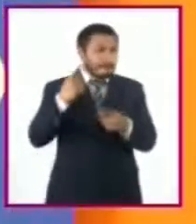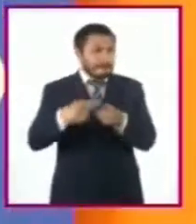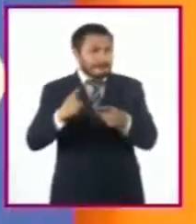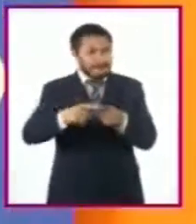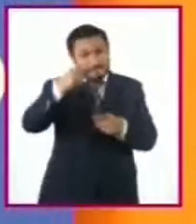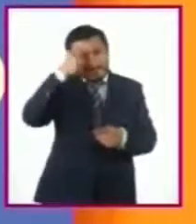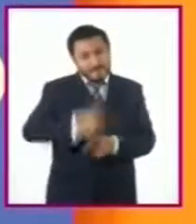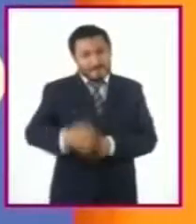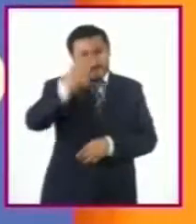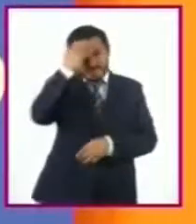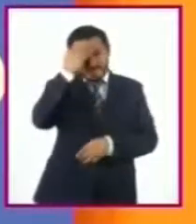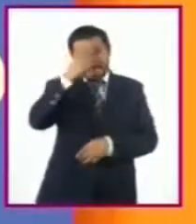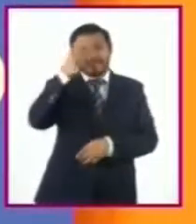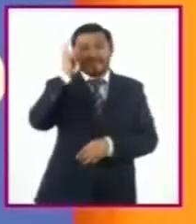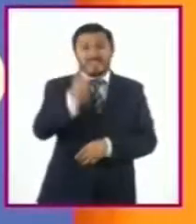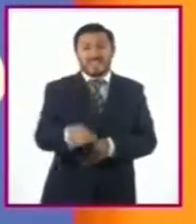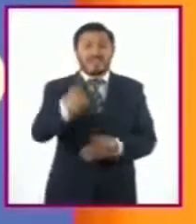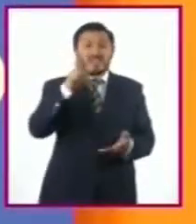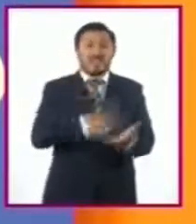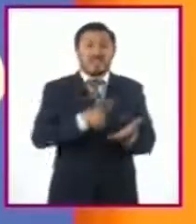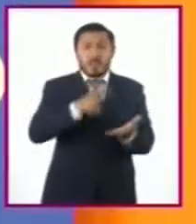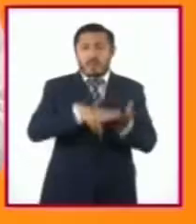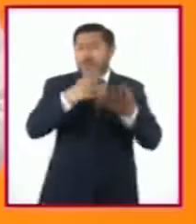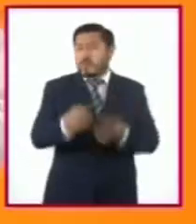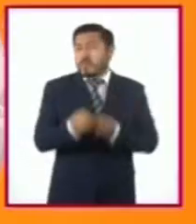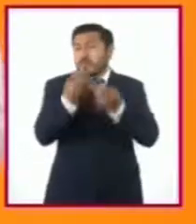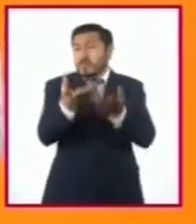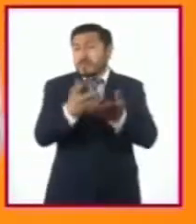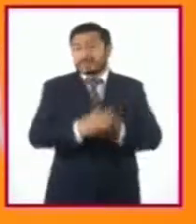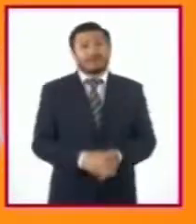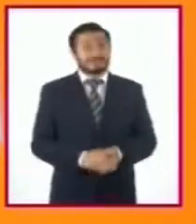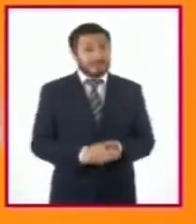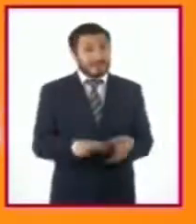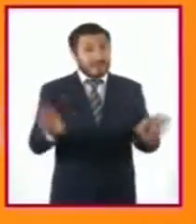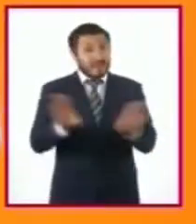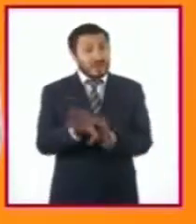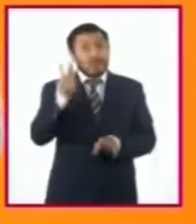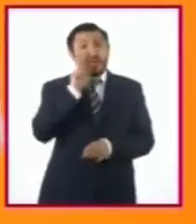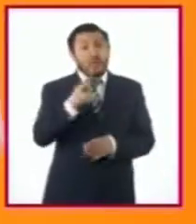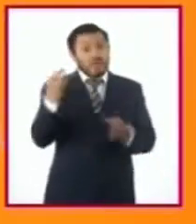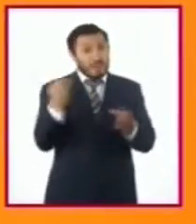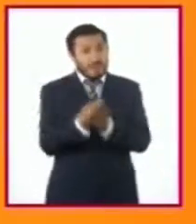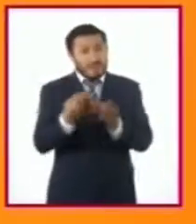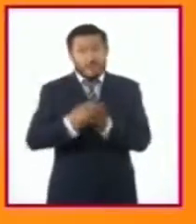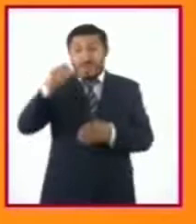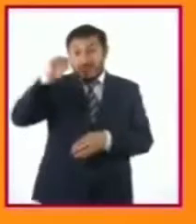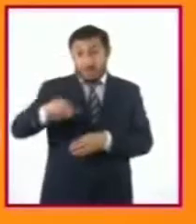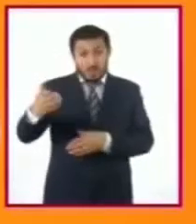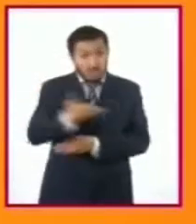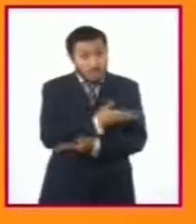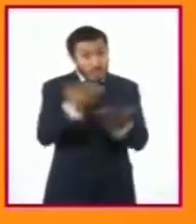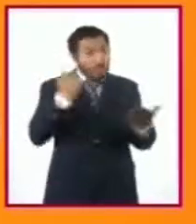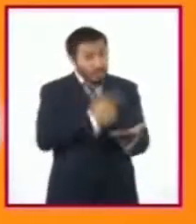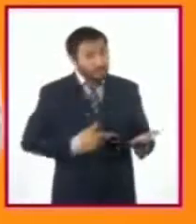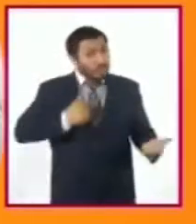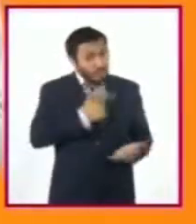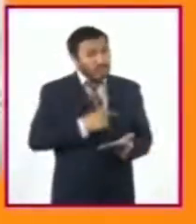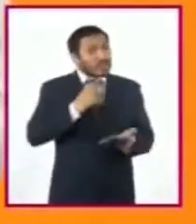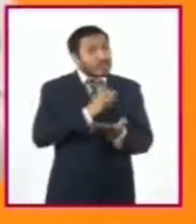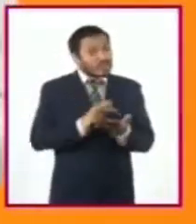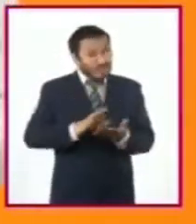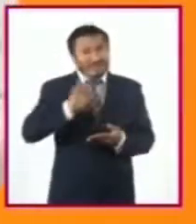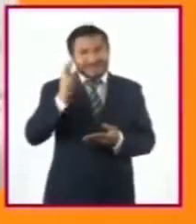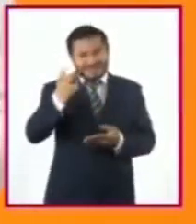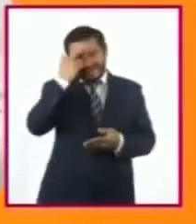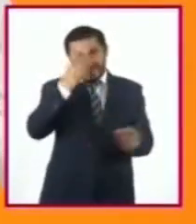para conocer qué valores transmiten. ¿Qué les ha parecido esta sesión? ¿Les gustó lo que leímos? Recordemos